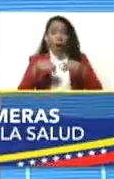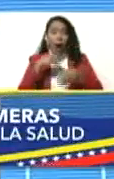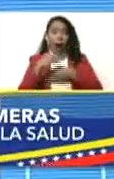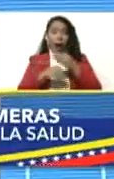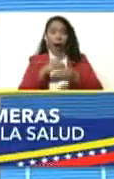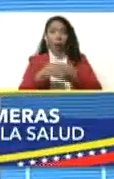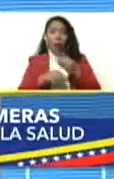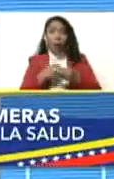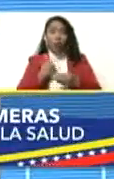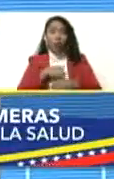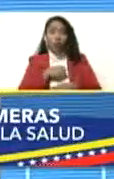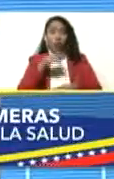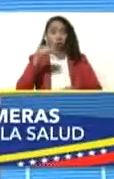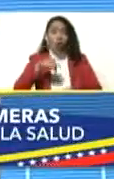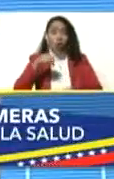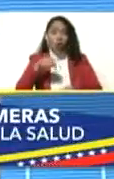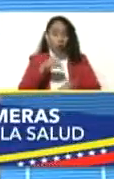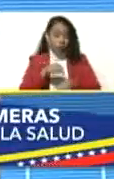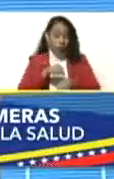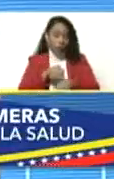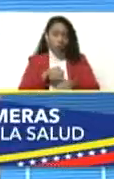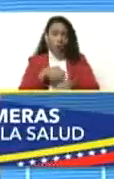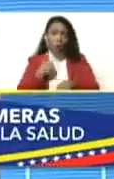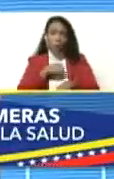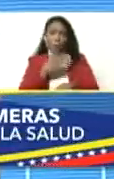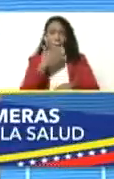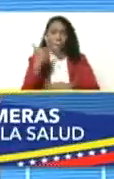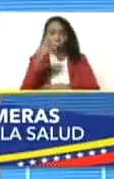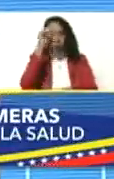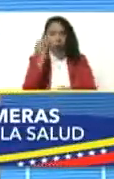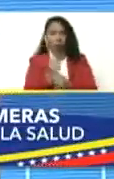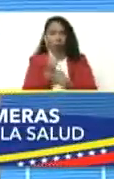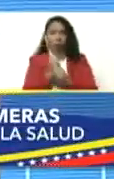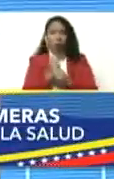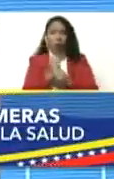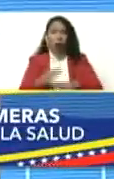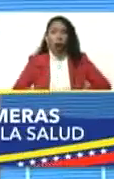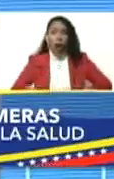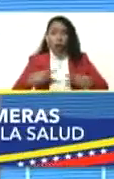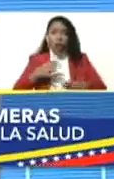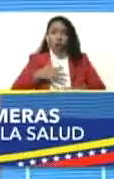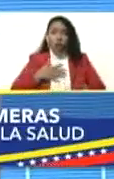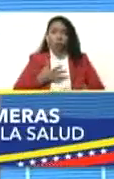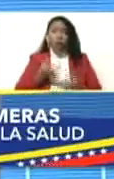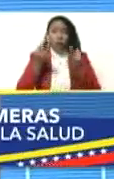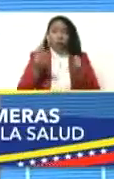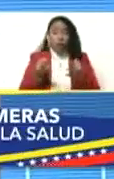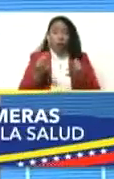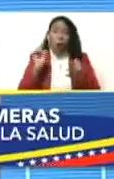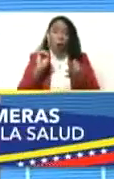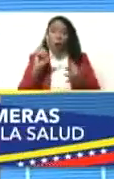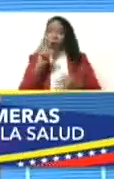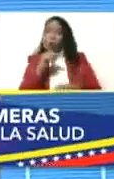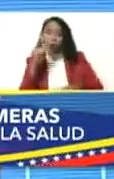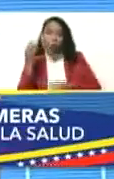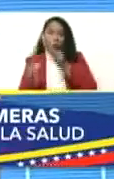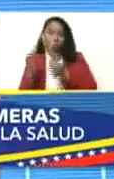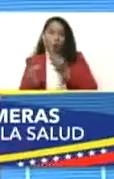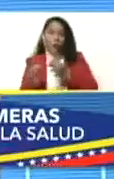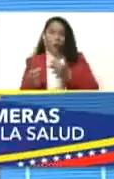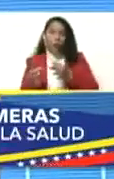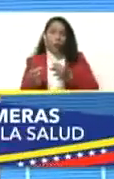que estamos haciendo en este instante es nuestra mejor obra. La vida puede ser justa o injusta, todo depende de